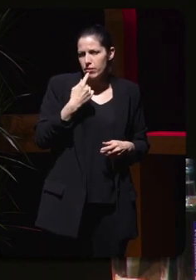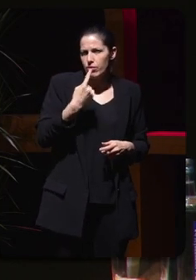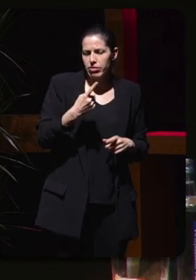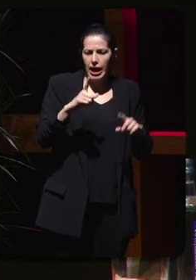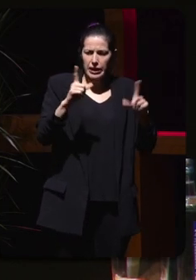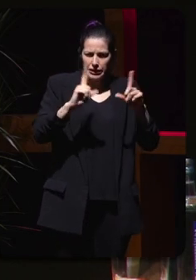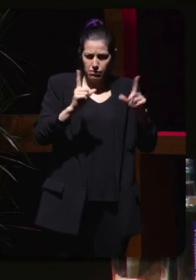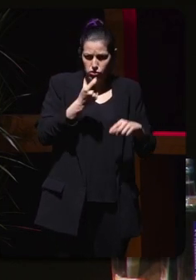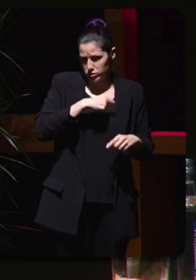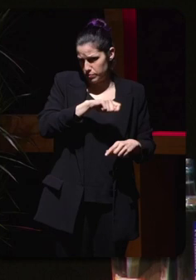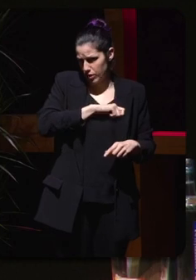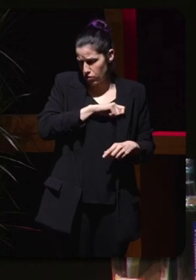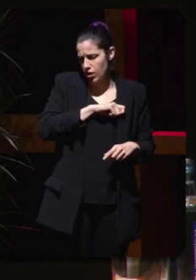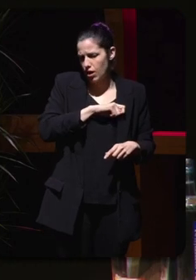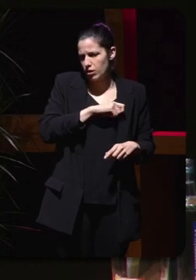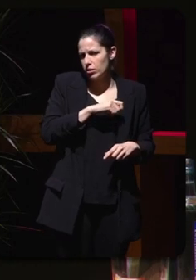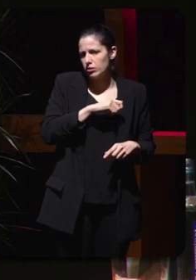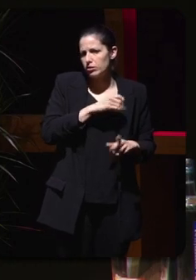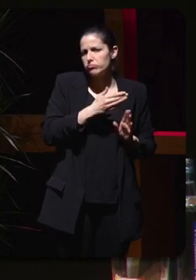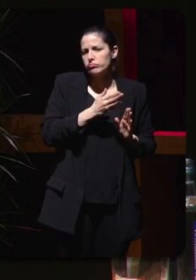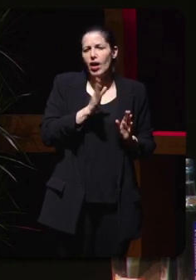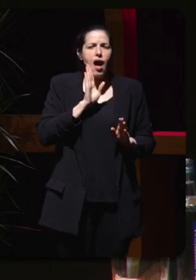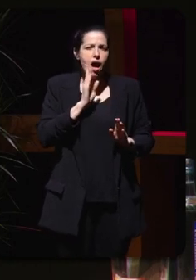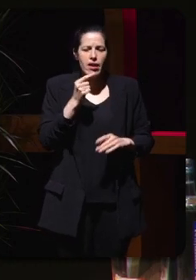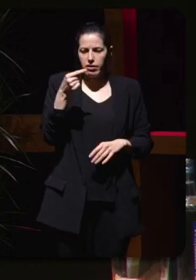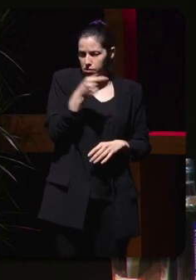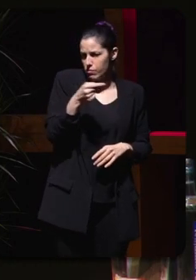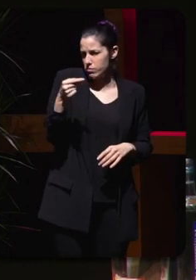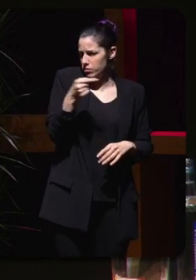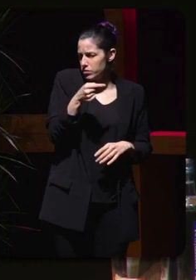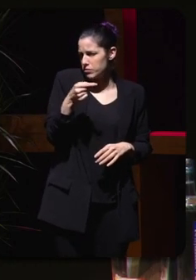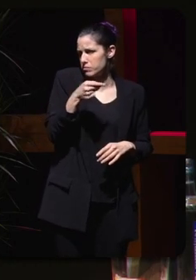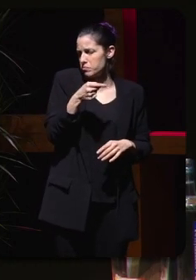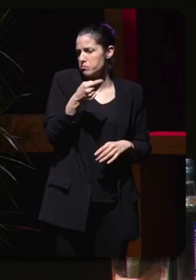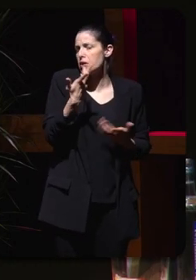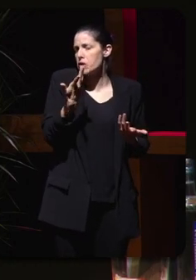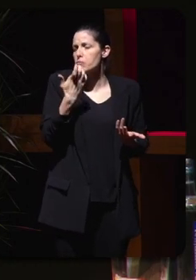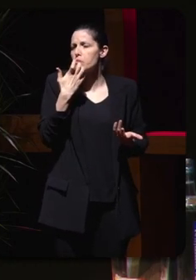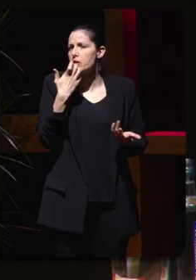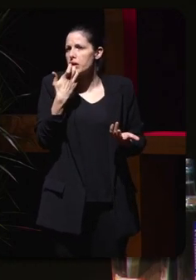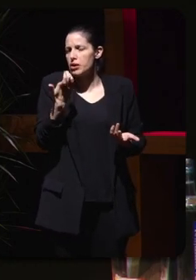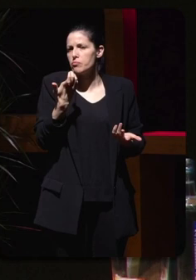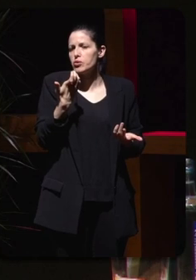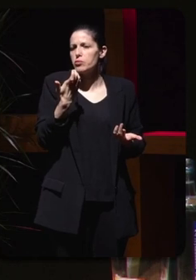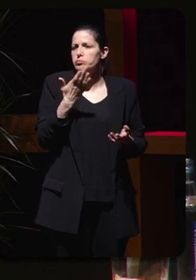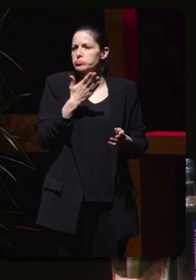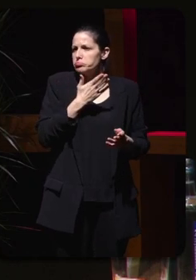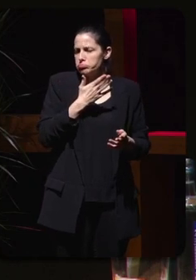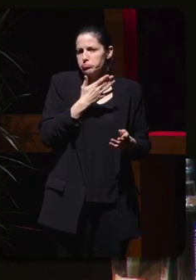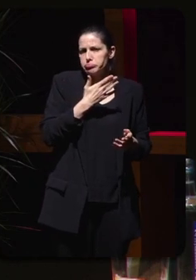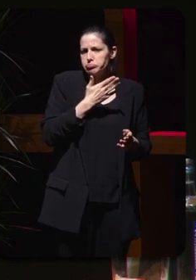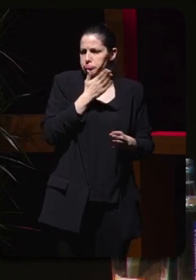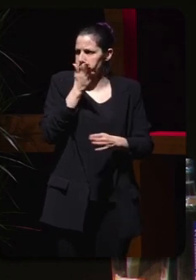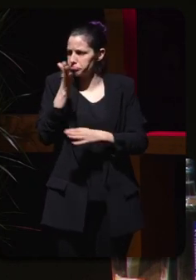Española, igual que eso, todo esto es negativo, por ejemplo, bueno, pues Me iban mandando, pero sobre todo